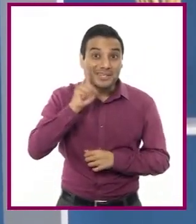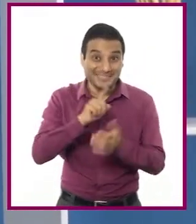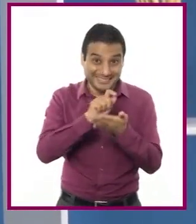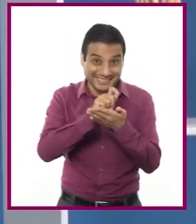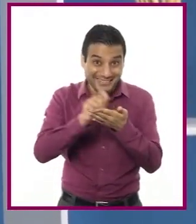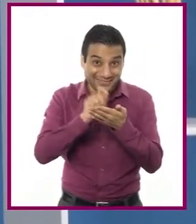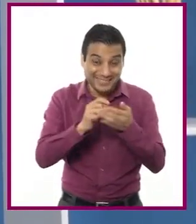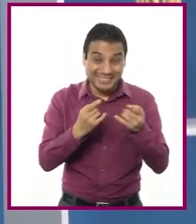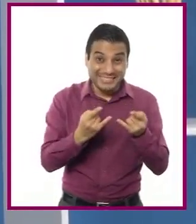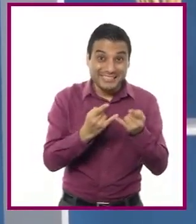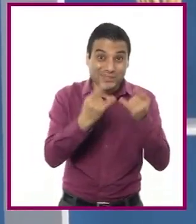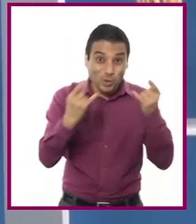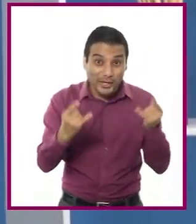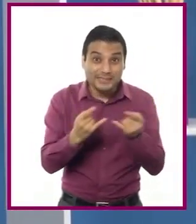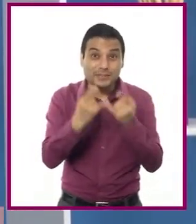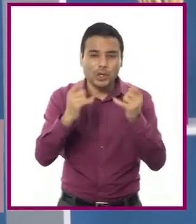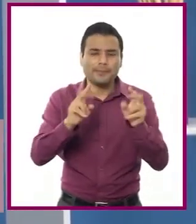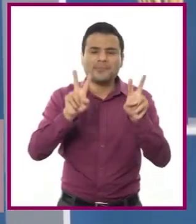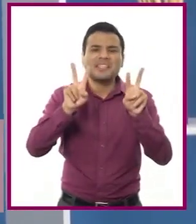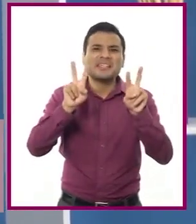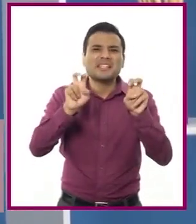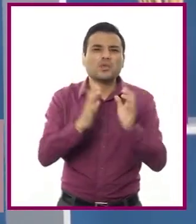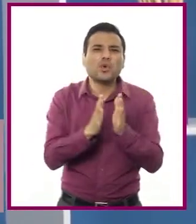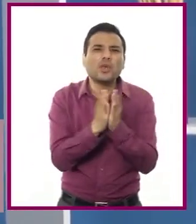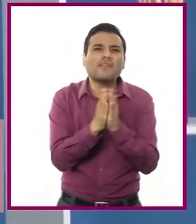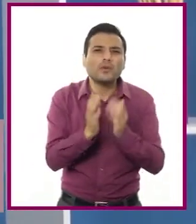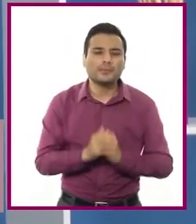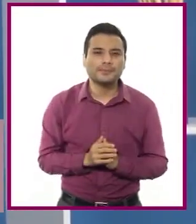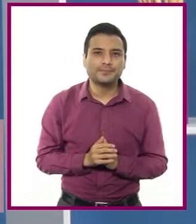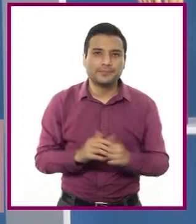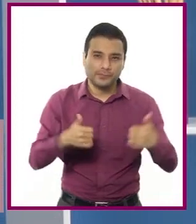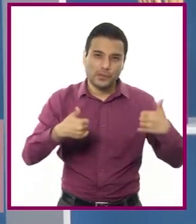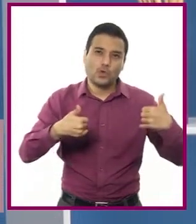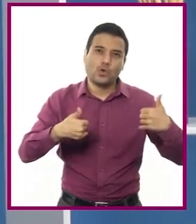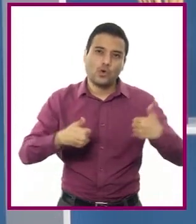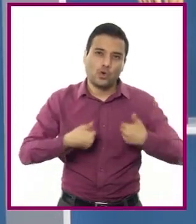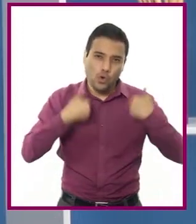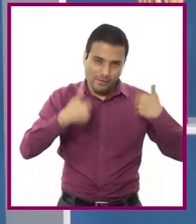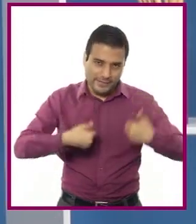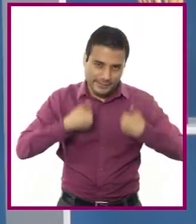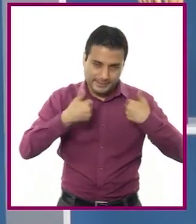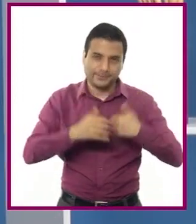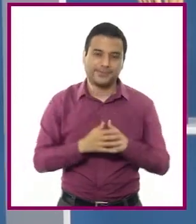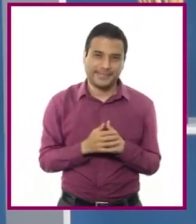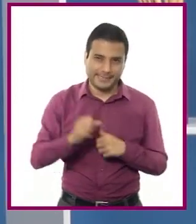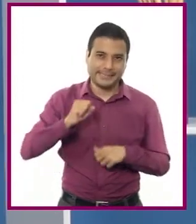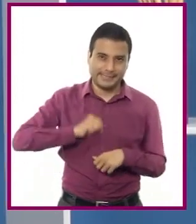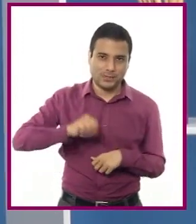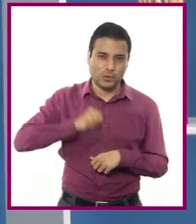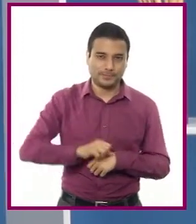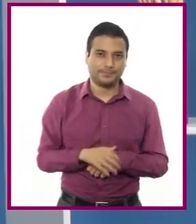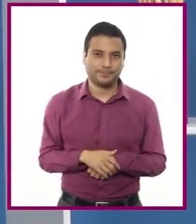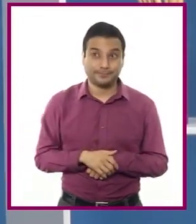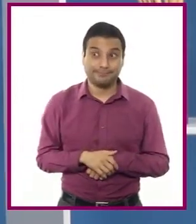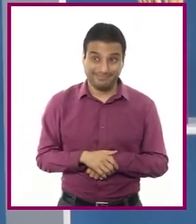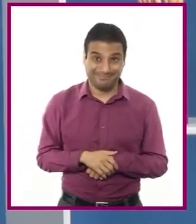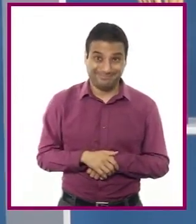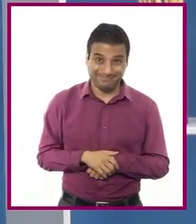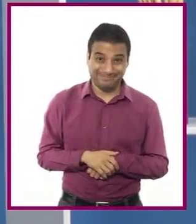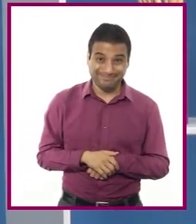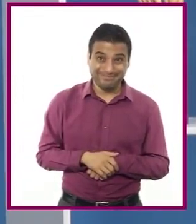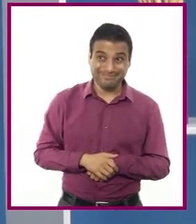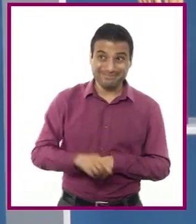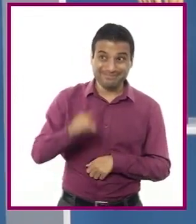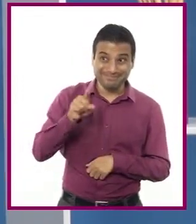testimonios decidió que el título de su libro fuera Los muchachos del zinc, pues muchos de los jóvenes soviéticos que murieron en